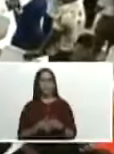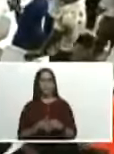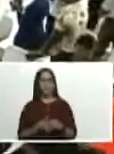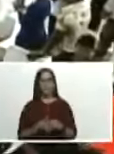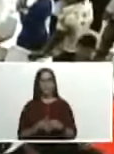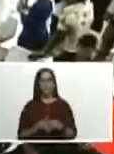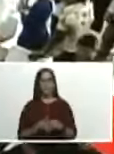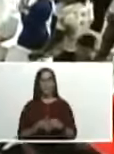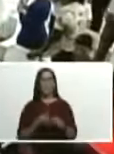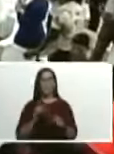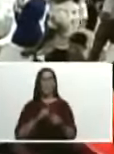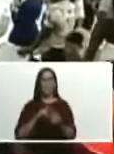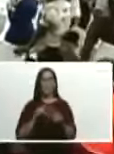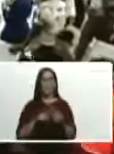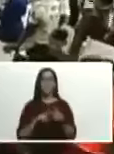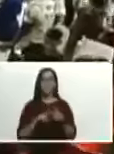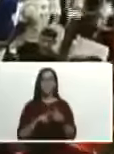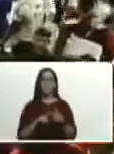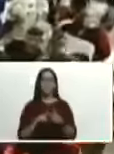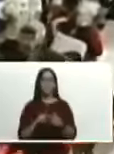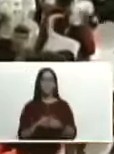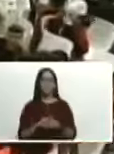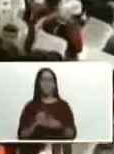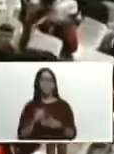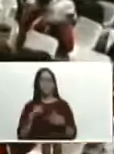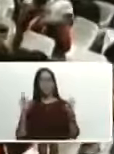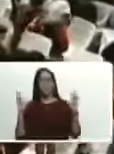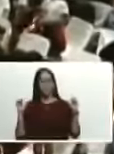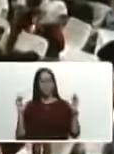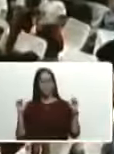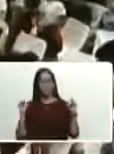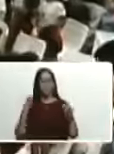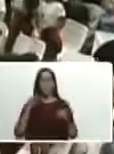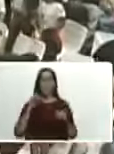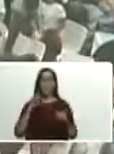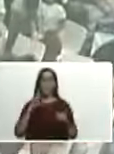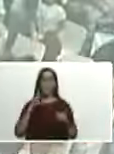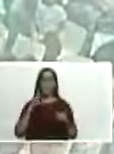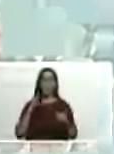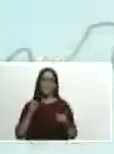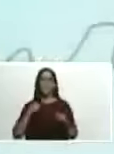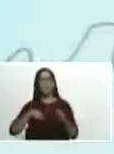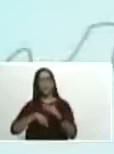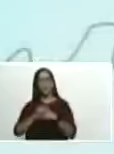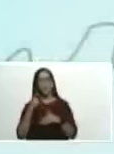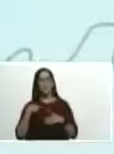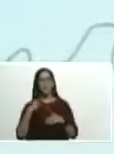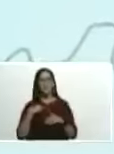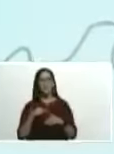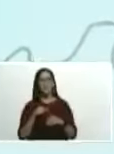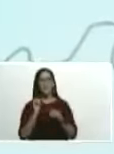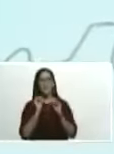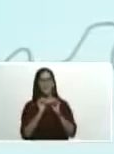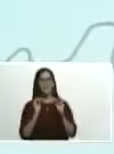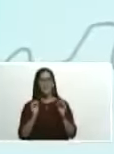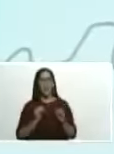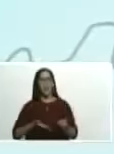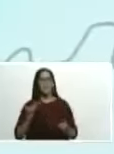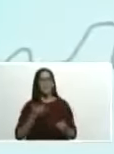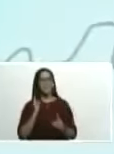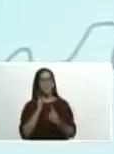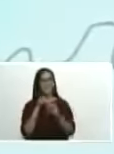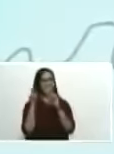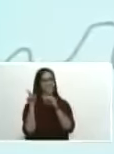Y entonces yo me despido de Morelis, me voy porque tengo que decirles algo importante desde